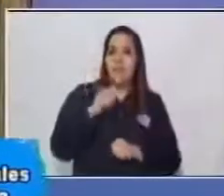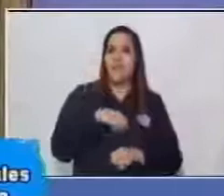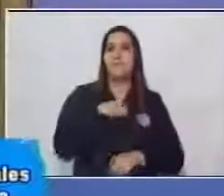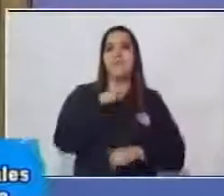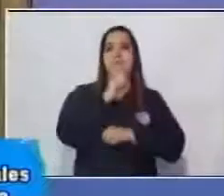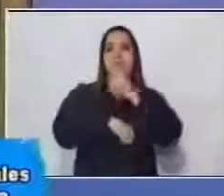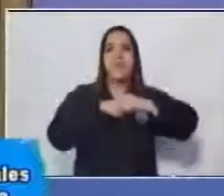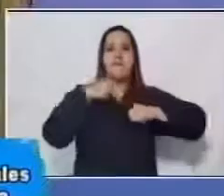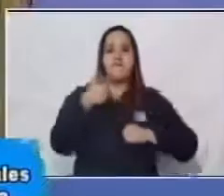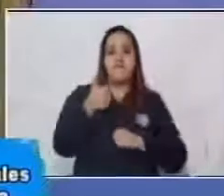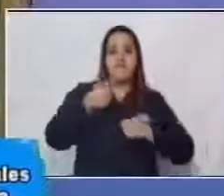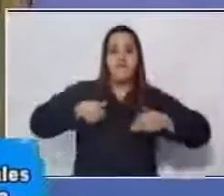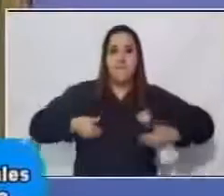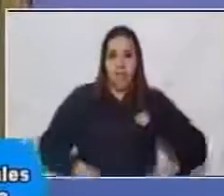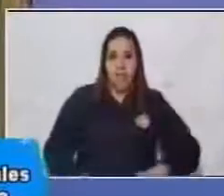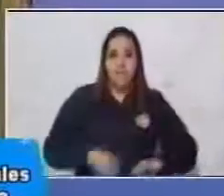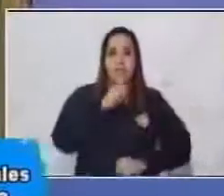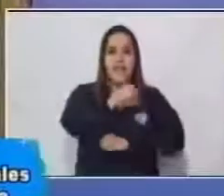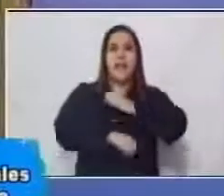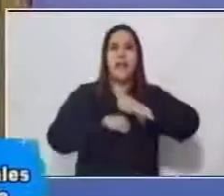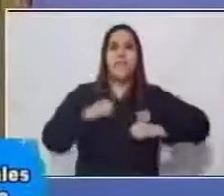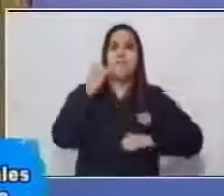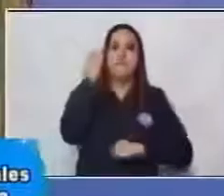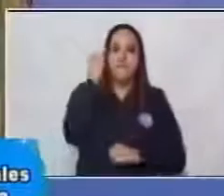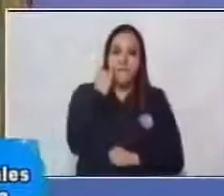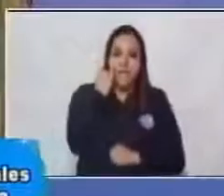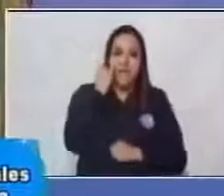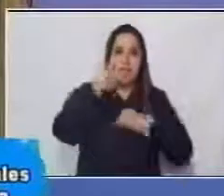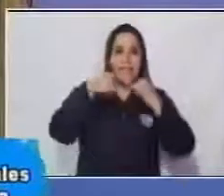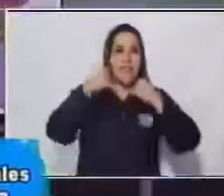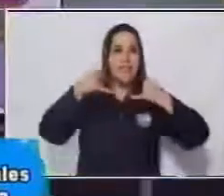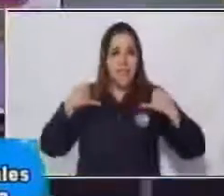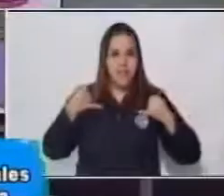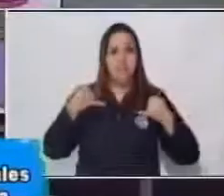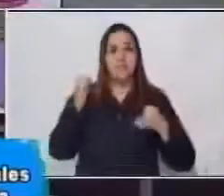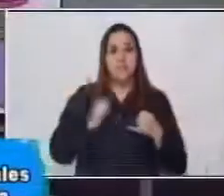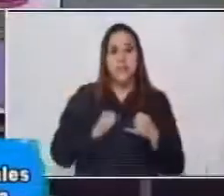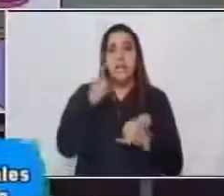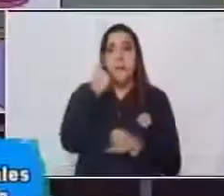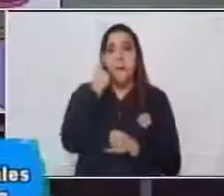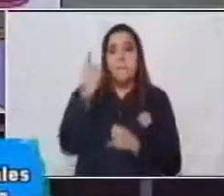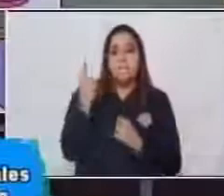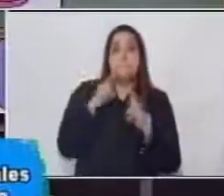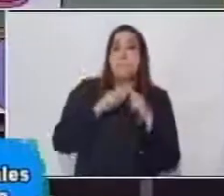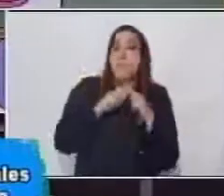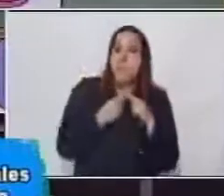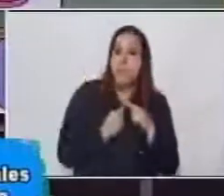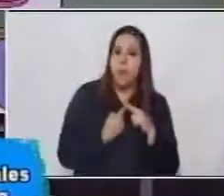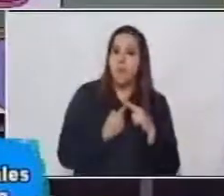fideos. Muy bien, excelente. Entonces vamos a ver con qué inicia cada una de las figuras.